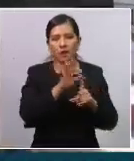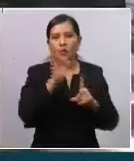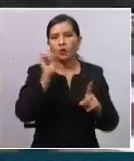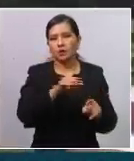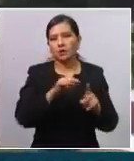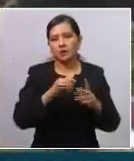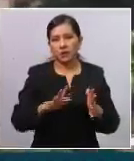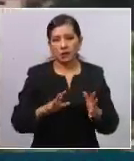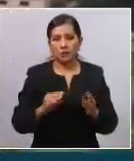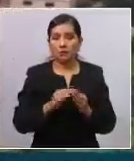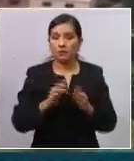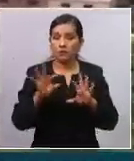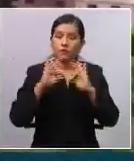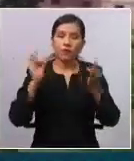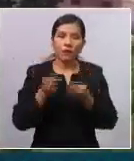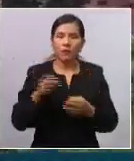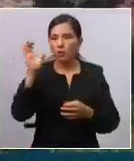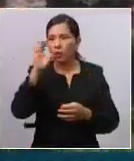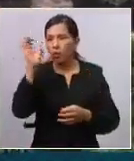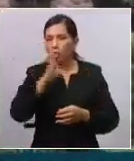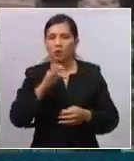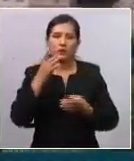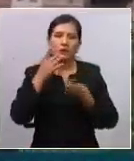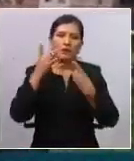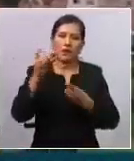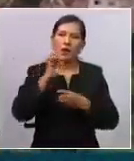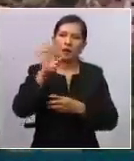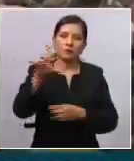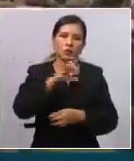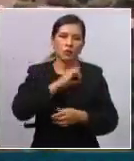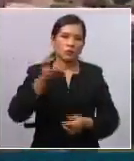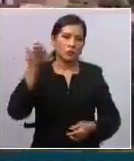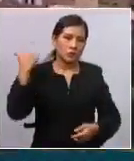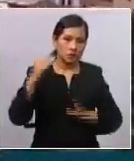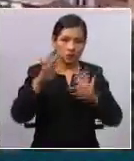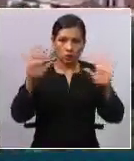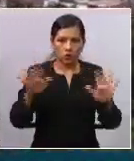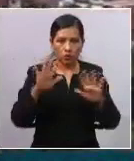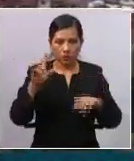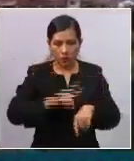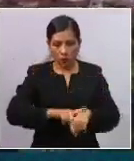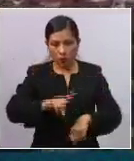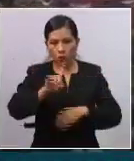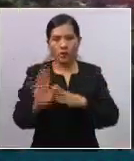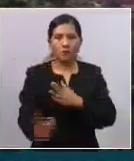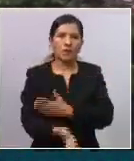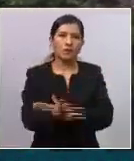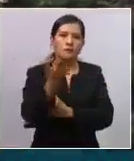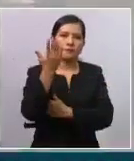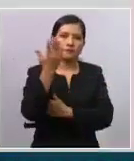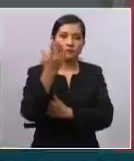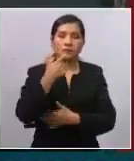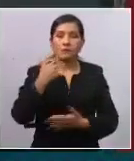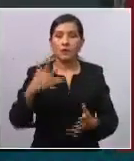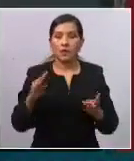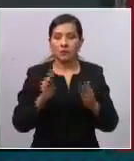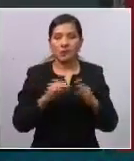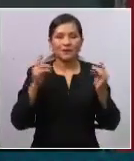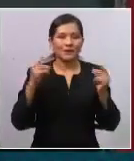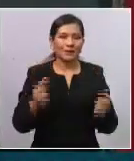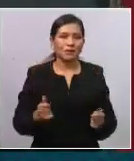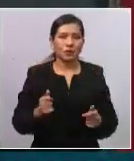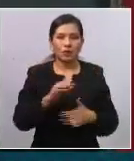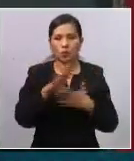familia del menor habría puesto la denuncia de la desaparición el pasado domingo a la 1 de la madrugada. Inmediatamente se hace conocer de este